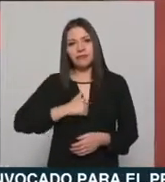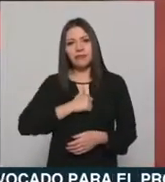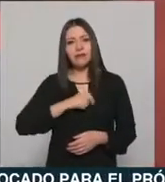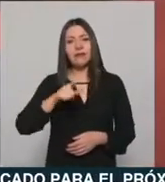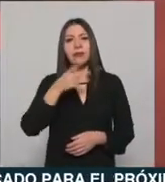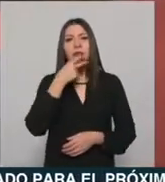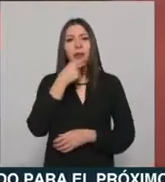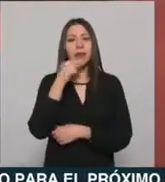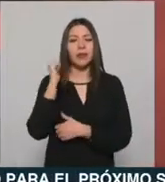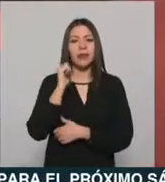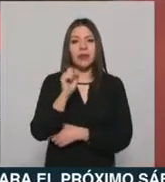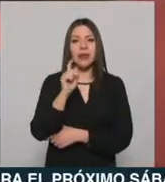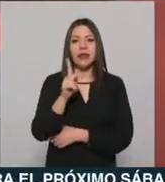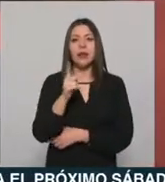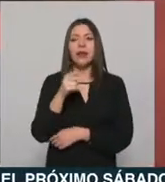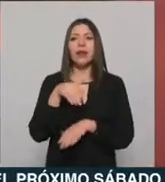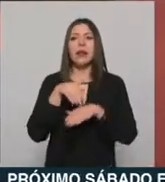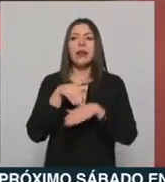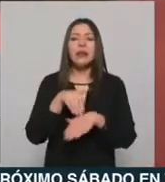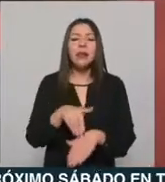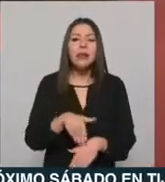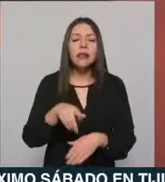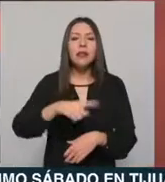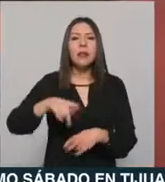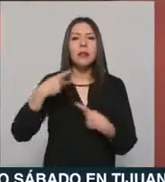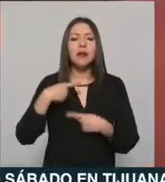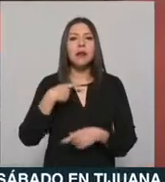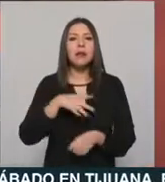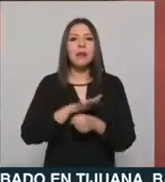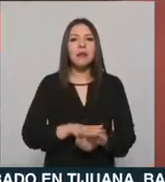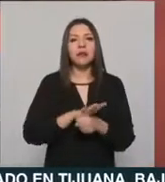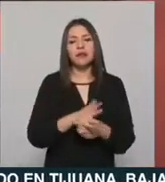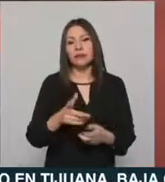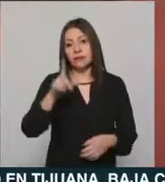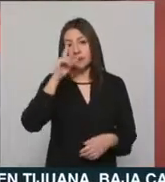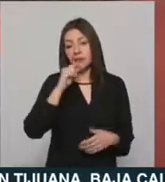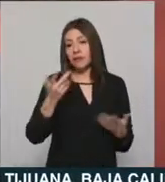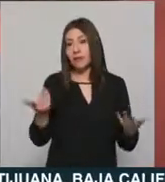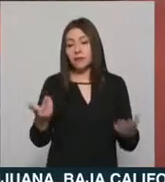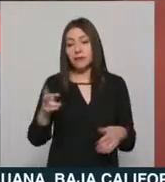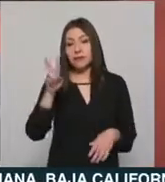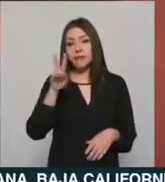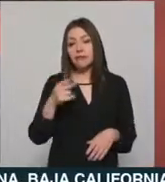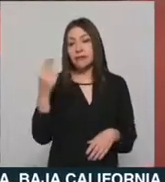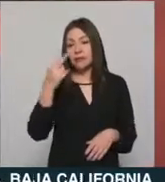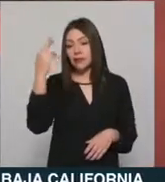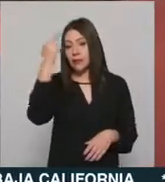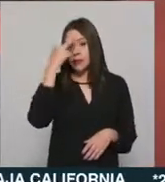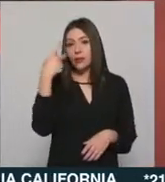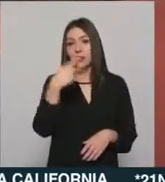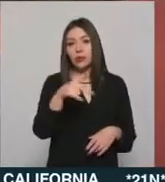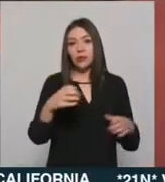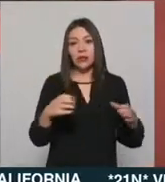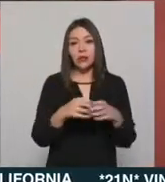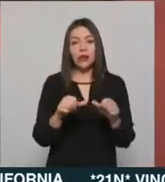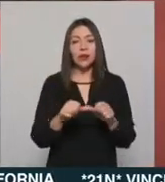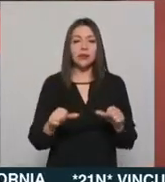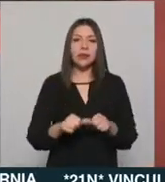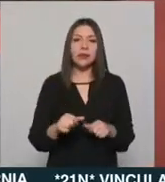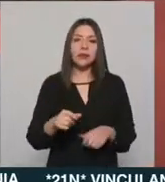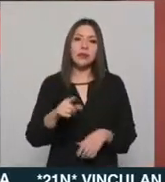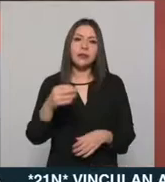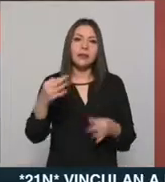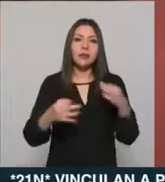grupos antiderechos humanos. Esto es profundamente lamentable. Seguramente va a tener que revisarlo su área jurídica porque lo que está haciendo es un acto de